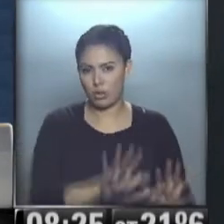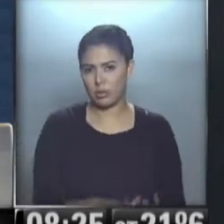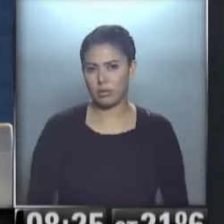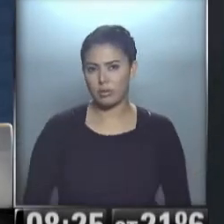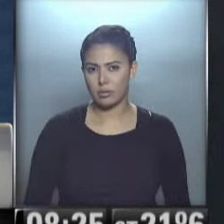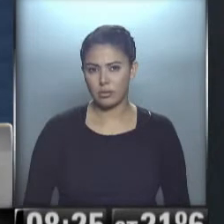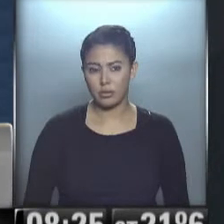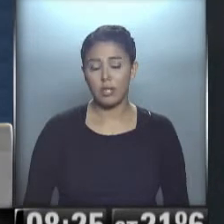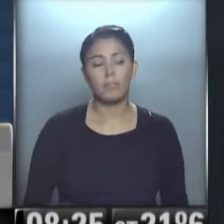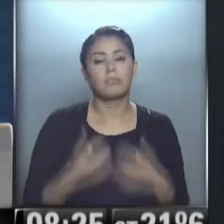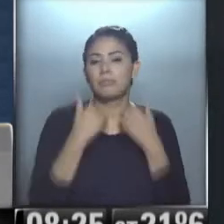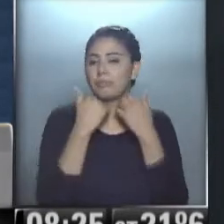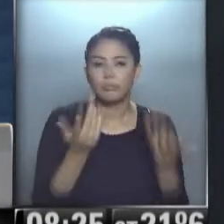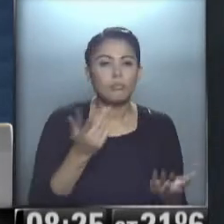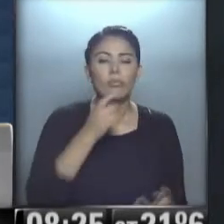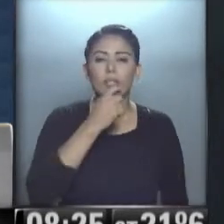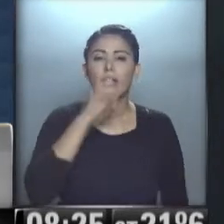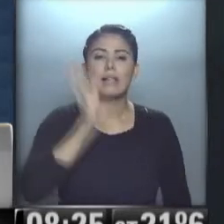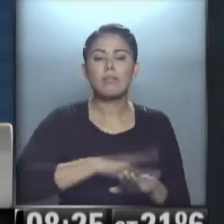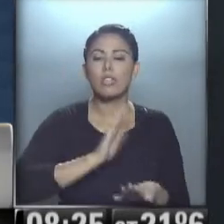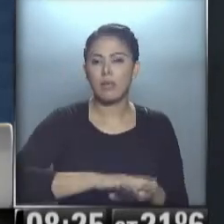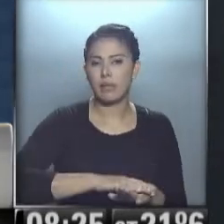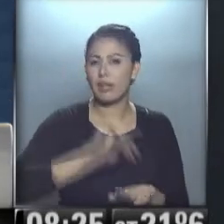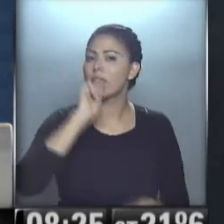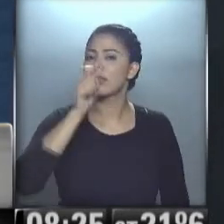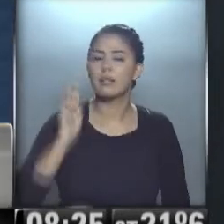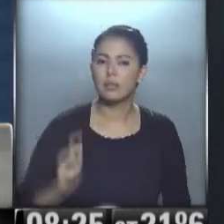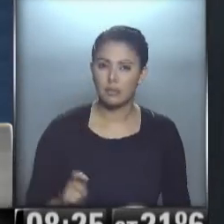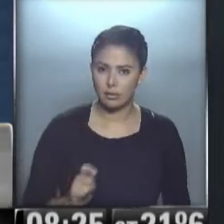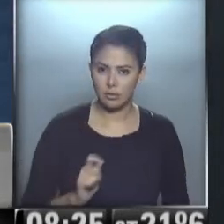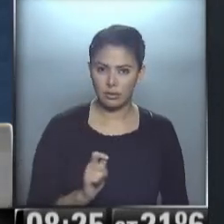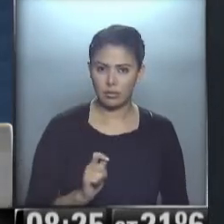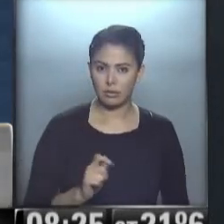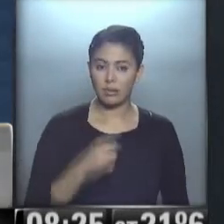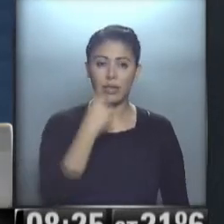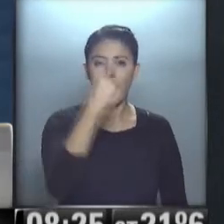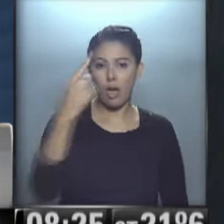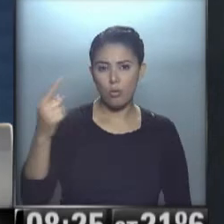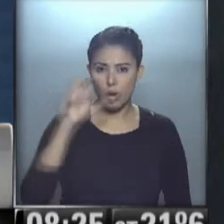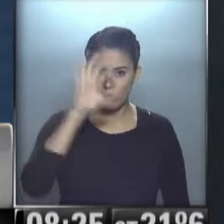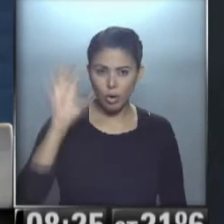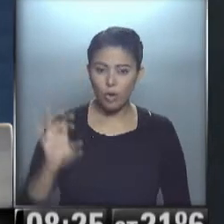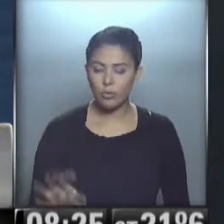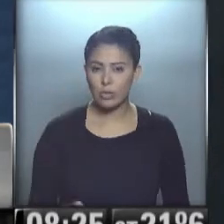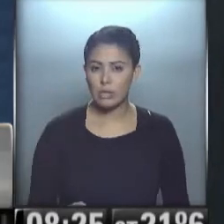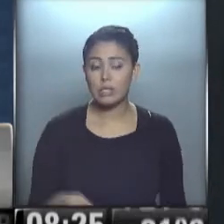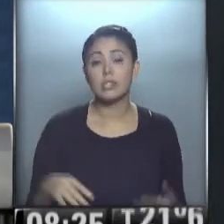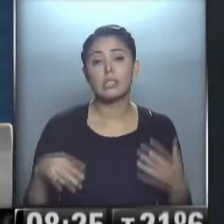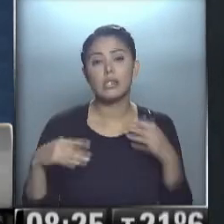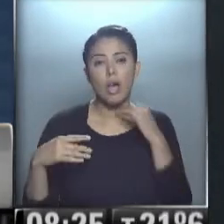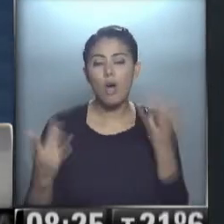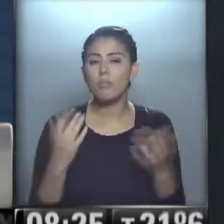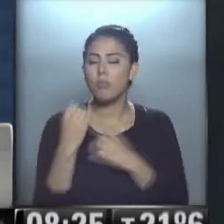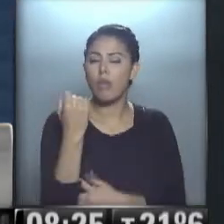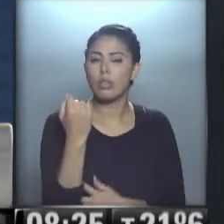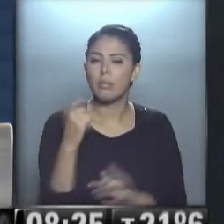vandálicos, independientemente del grado de responsabilidad en el ejercicio de la actividad en cada una de las provincias o en cada uno de los poderes. Creo